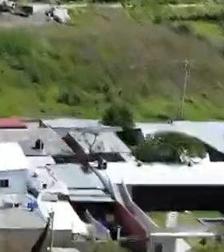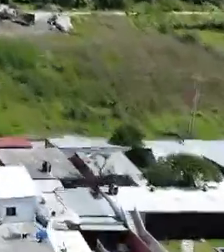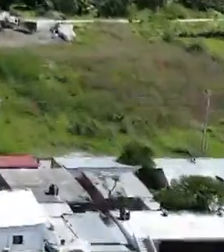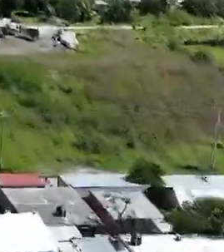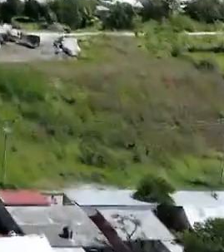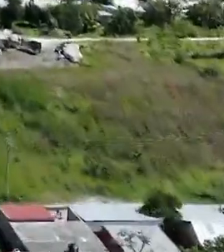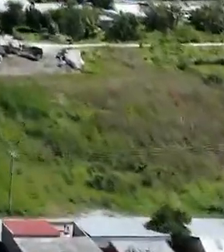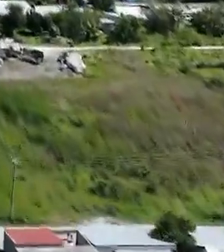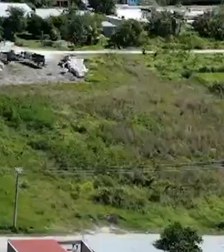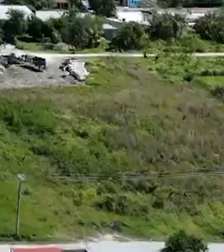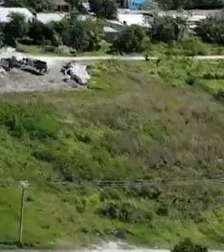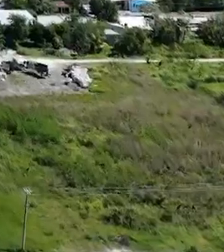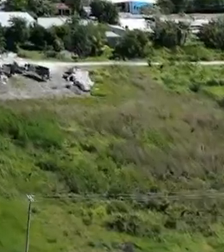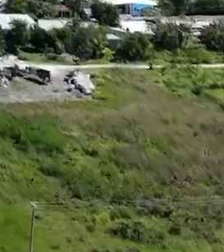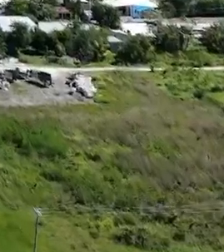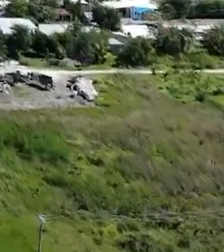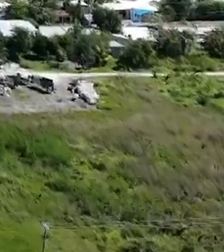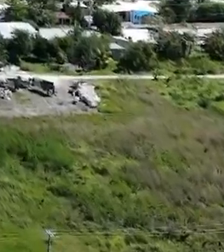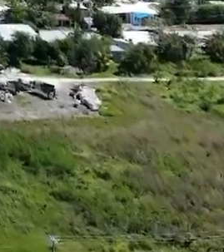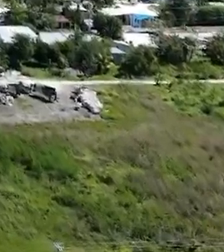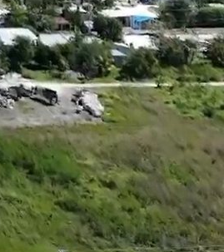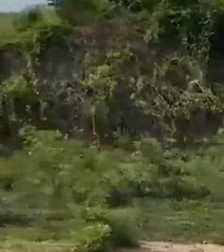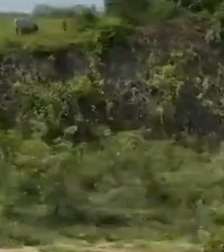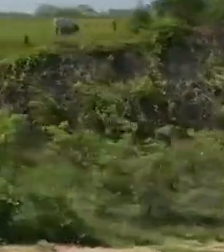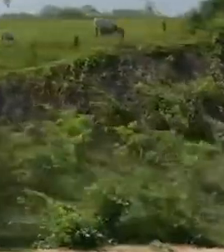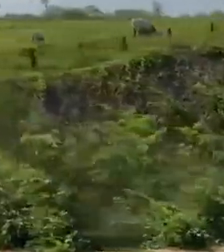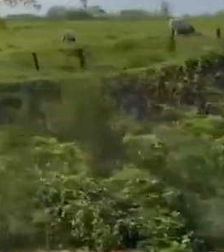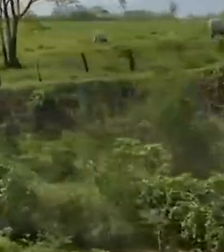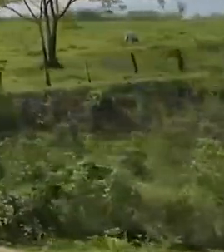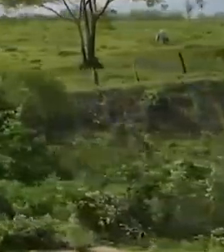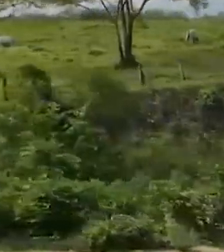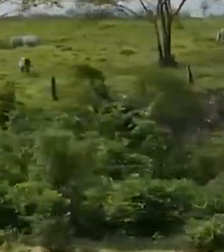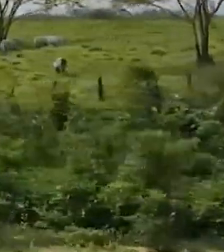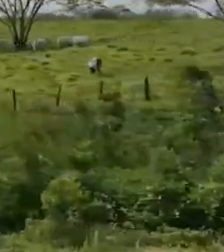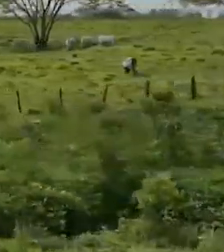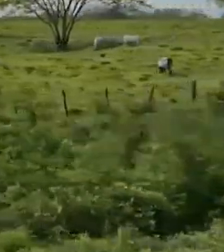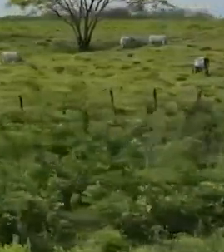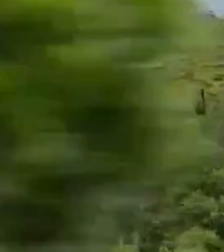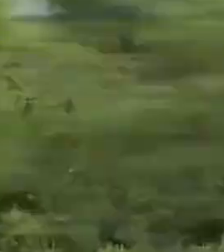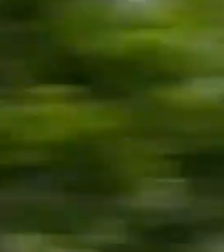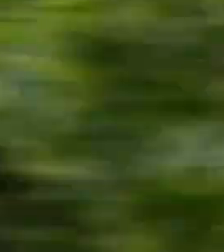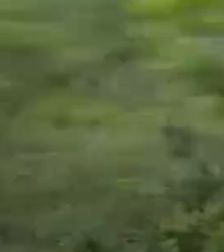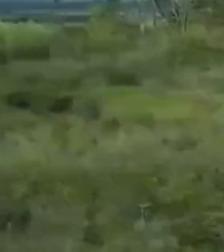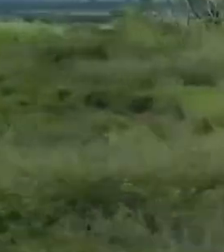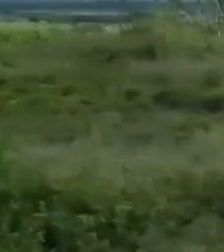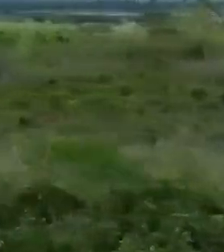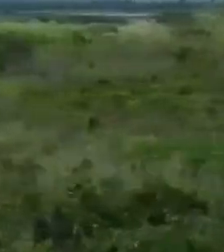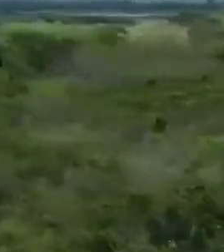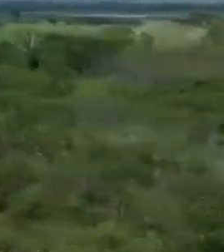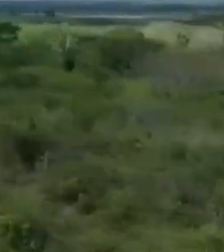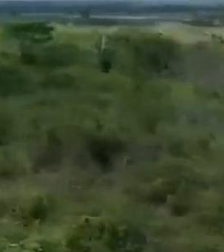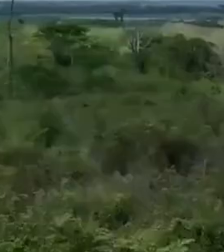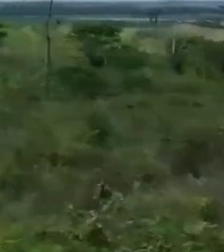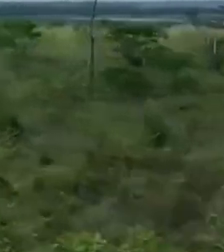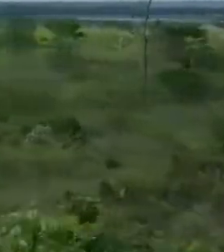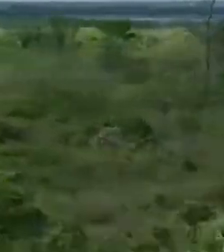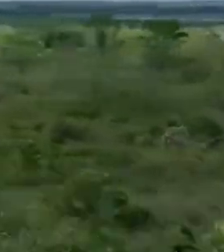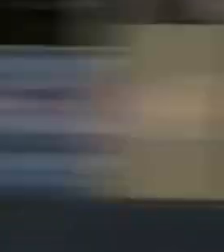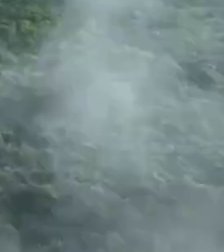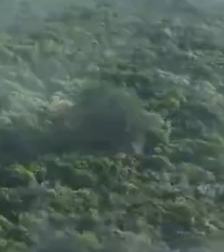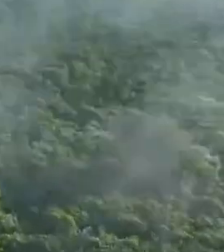mágico que vamos a hacer del tramo 1. Vamos a encontrar las más bellas paisajes, los más